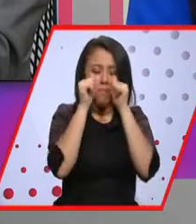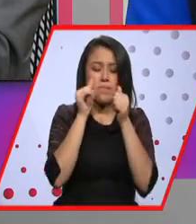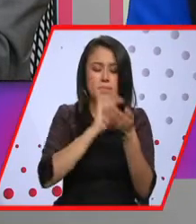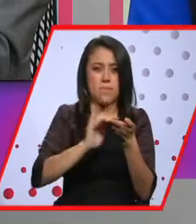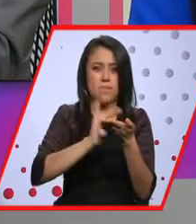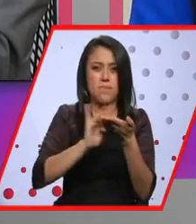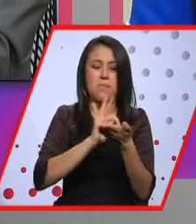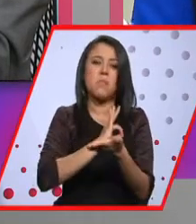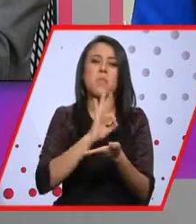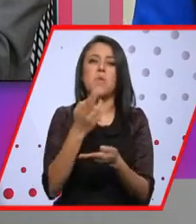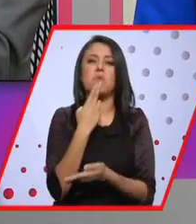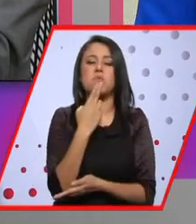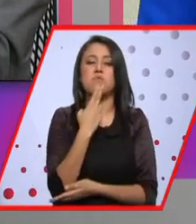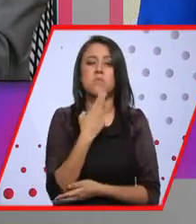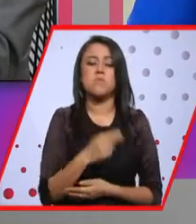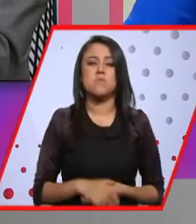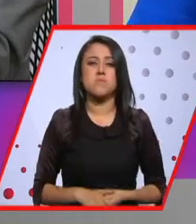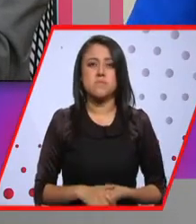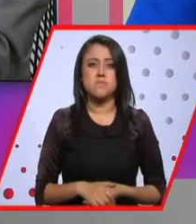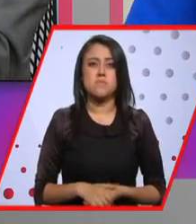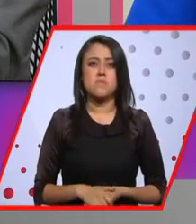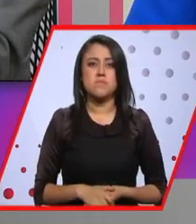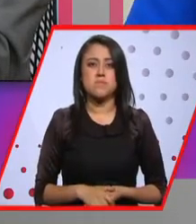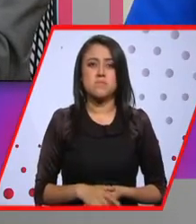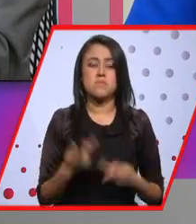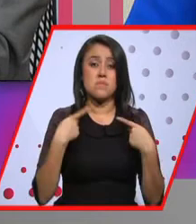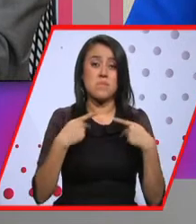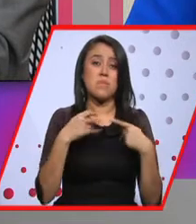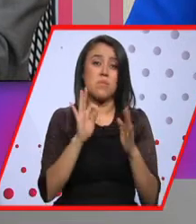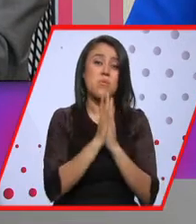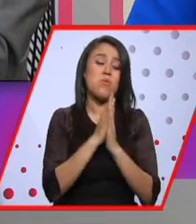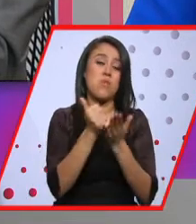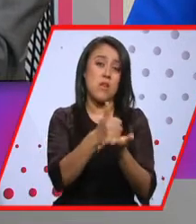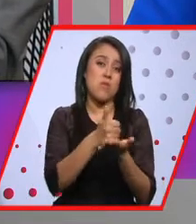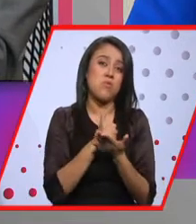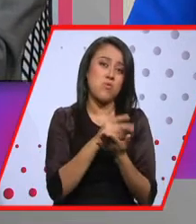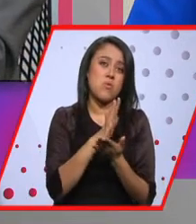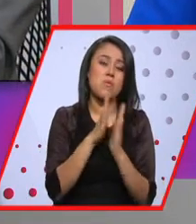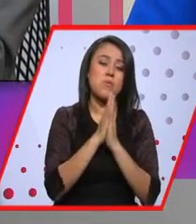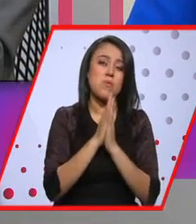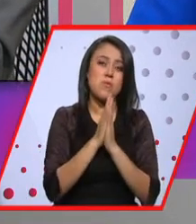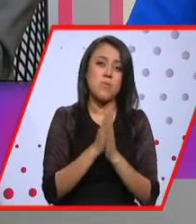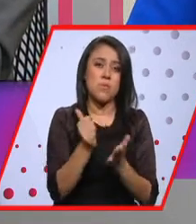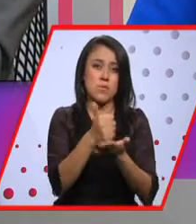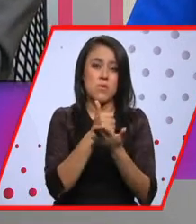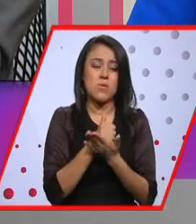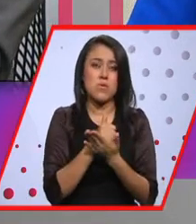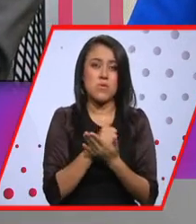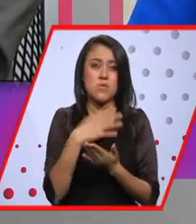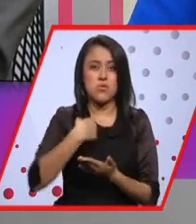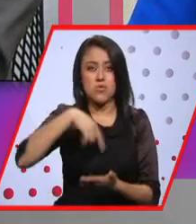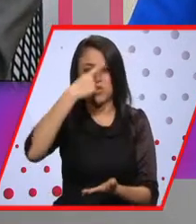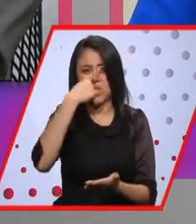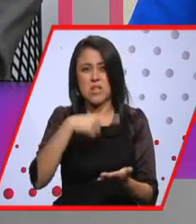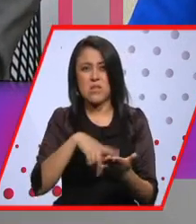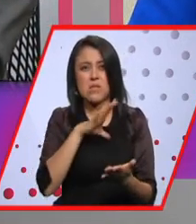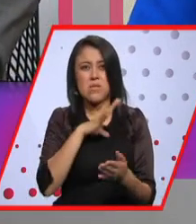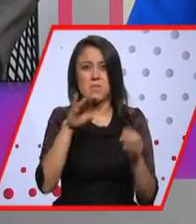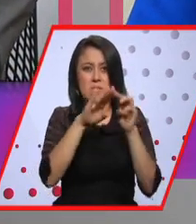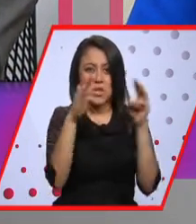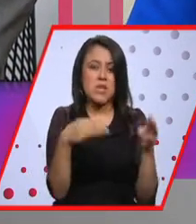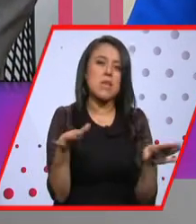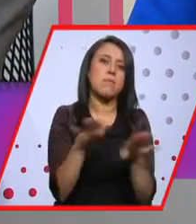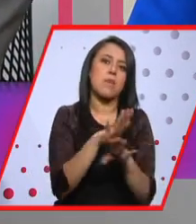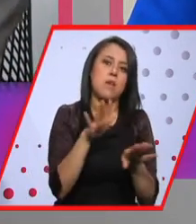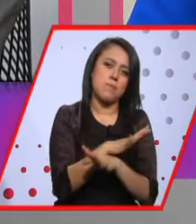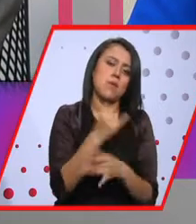Aproximadamente. Pues a nuestro público televidente, si nos puede apoyar, se vamos a agradecer infinitamente. Me imagino que estas máquinas van mejorando al